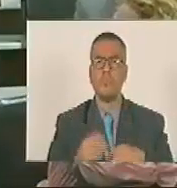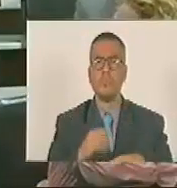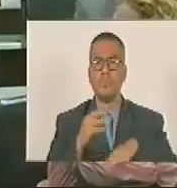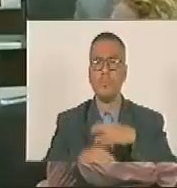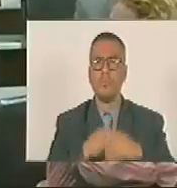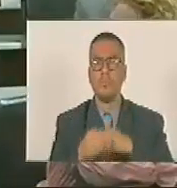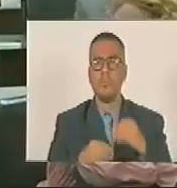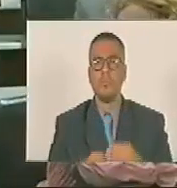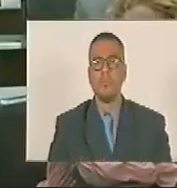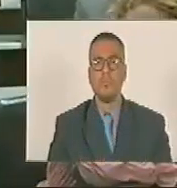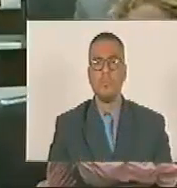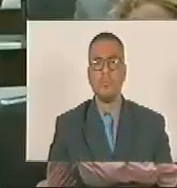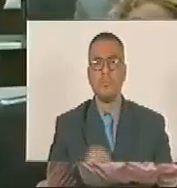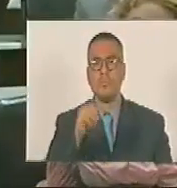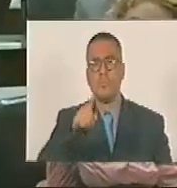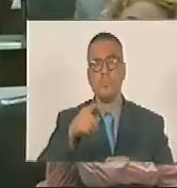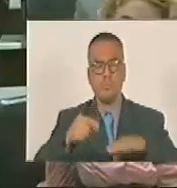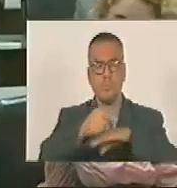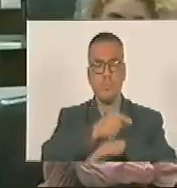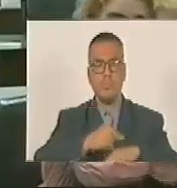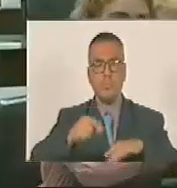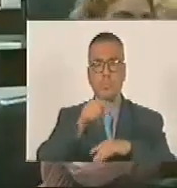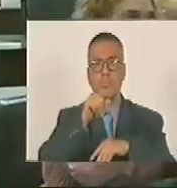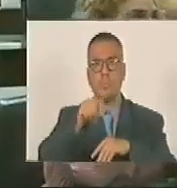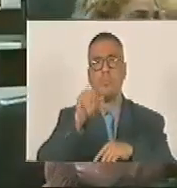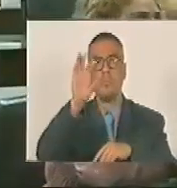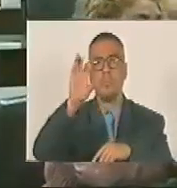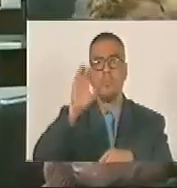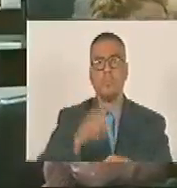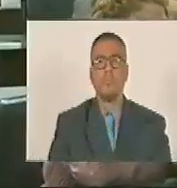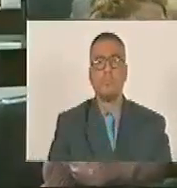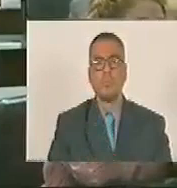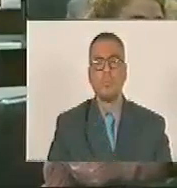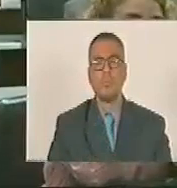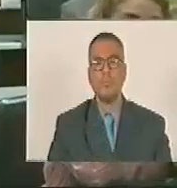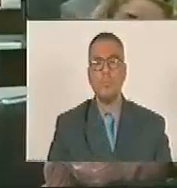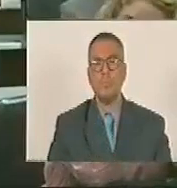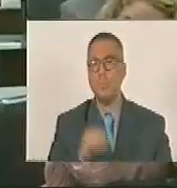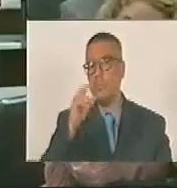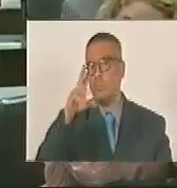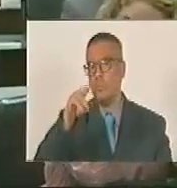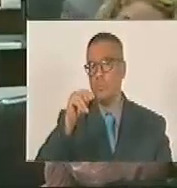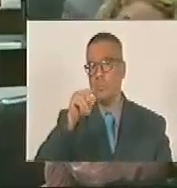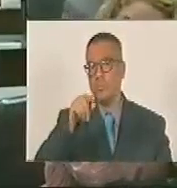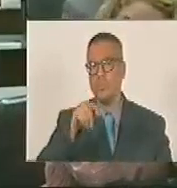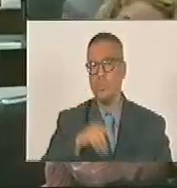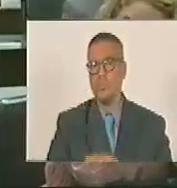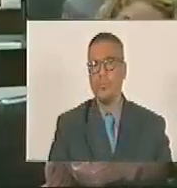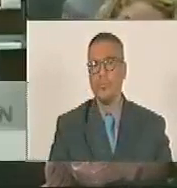sido este gobierno y este país quien